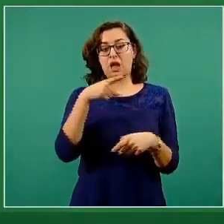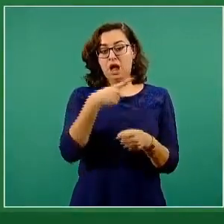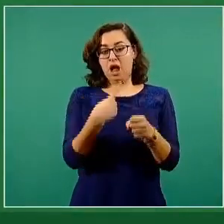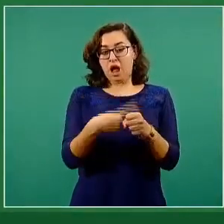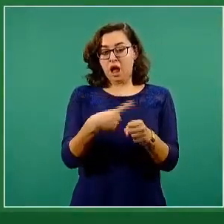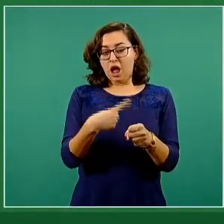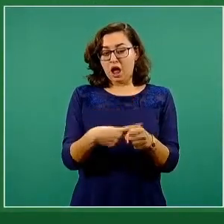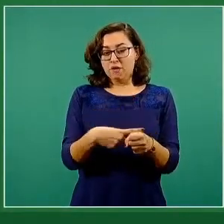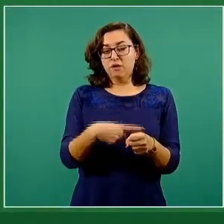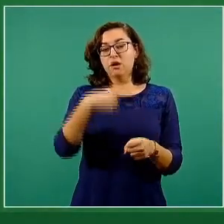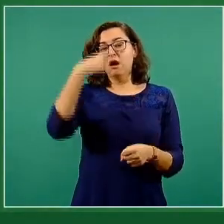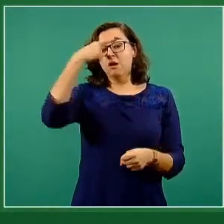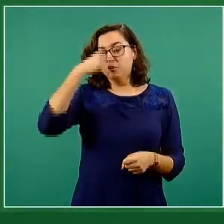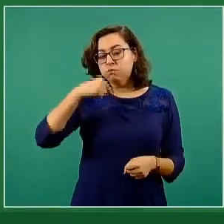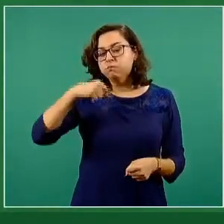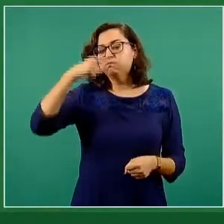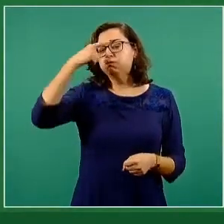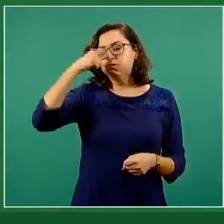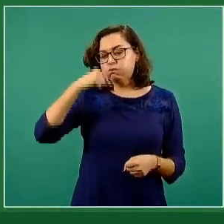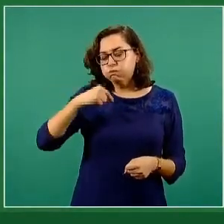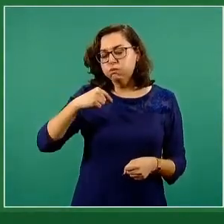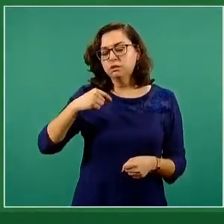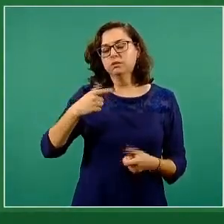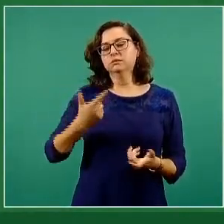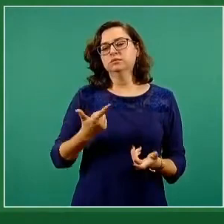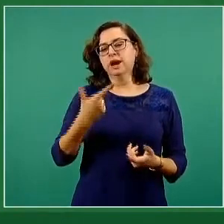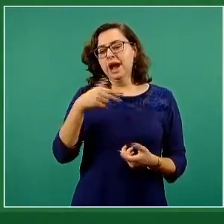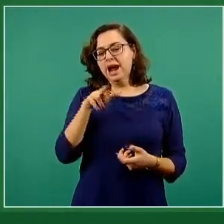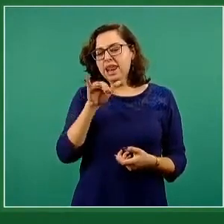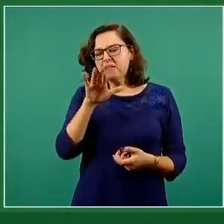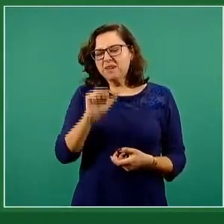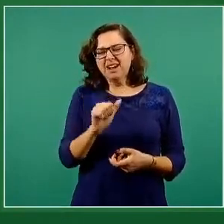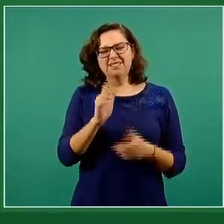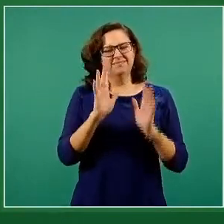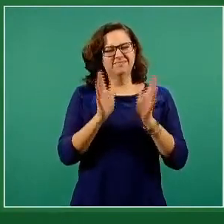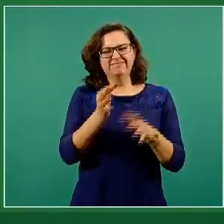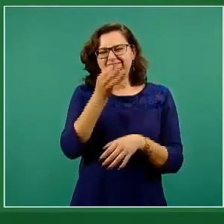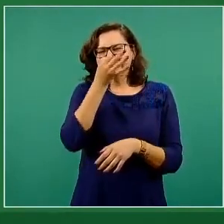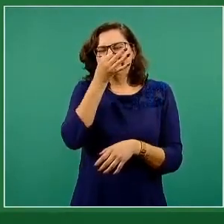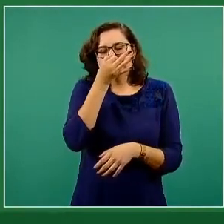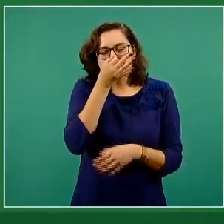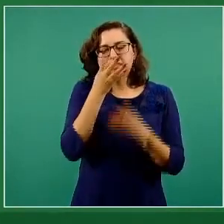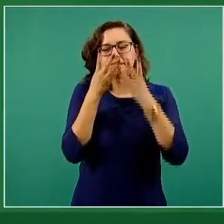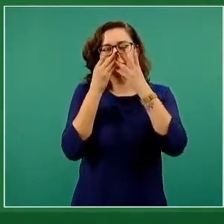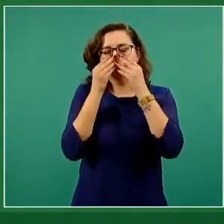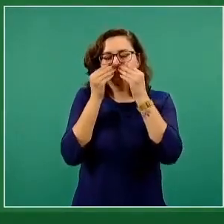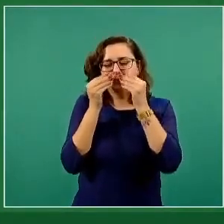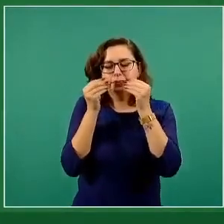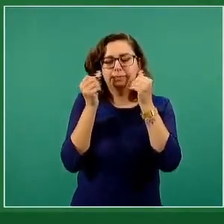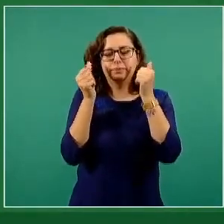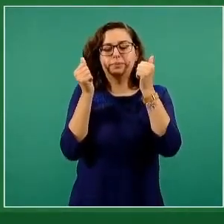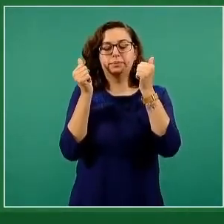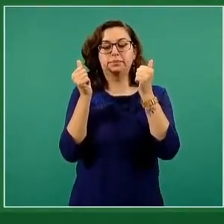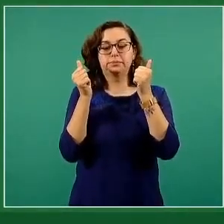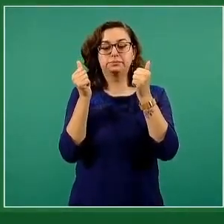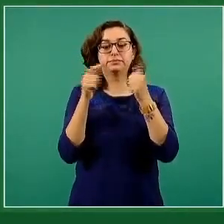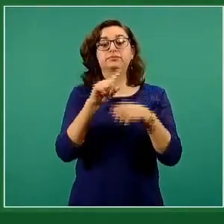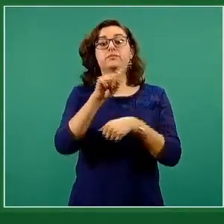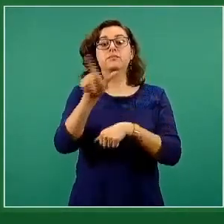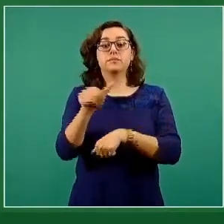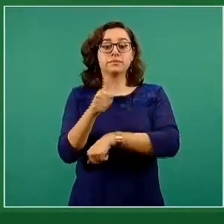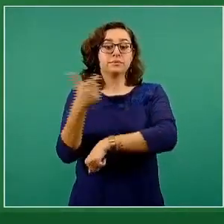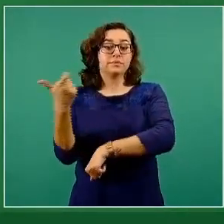gripa o un resfriado, incluso que ya van de salida de esta misma enfermedad y les